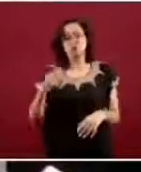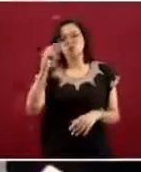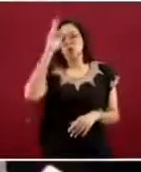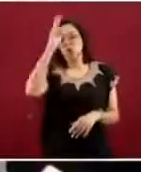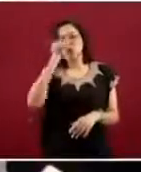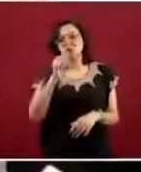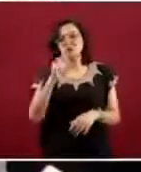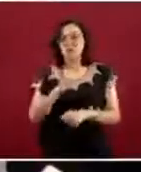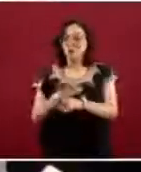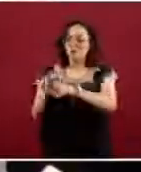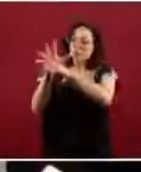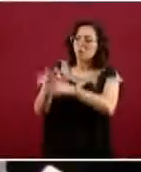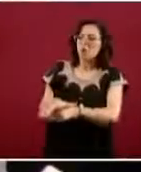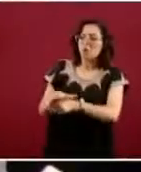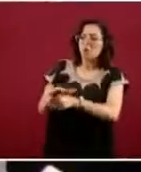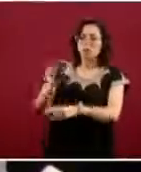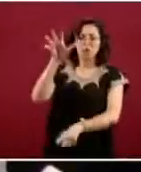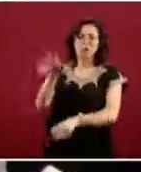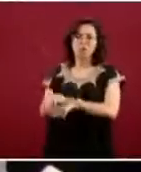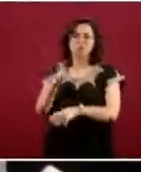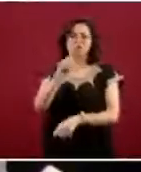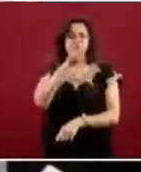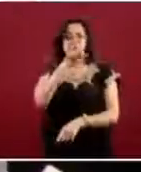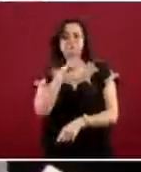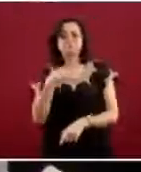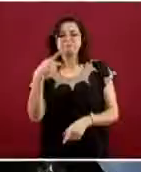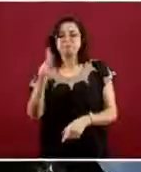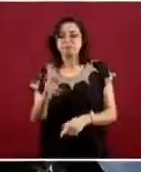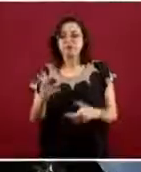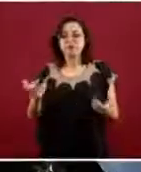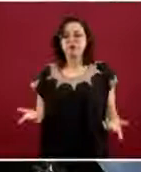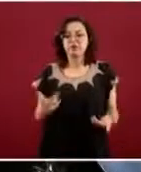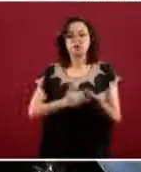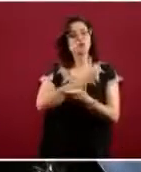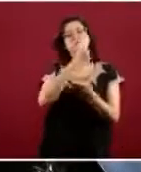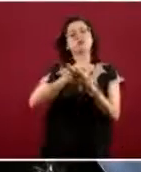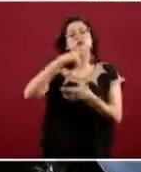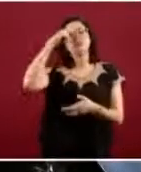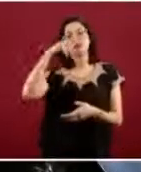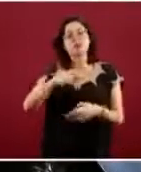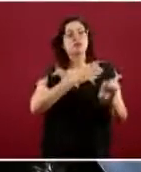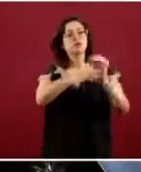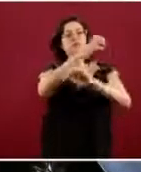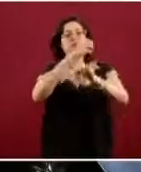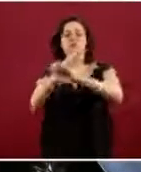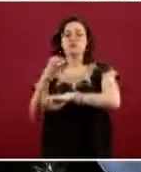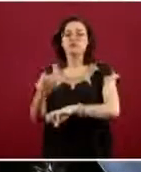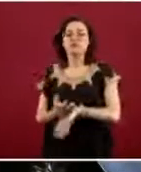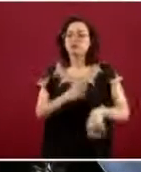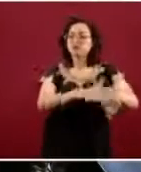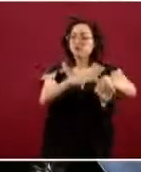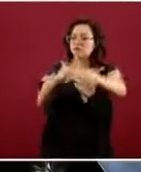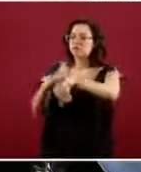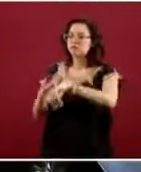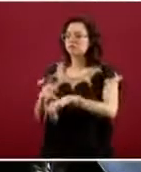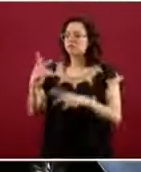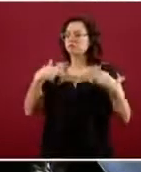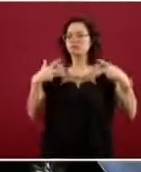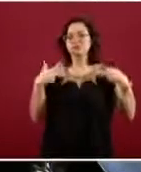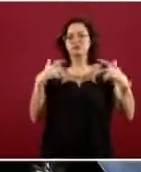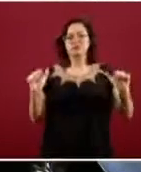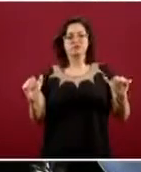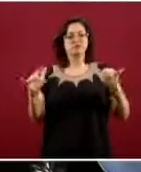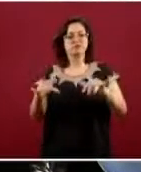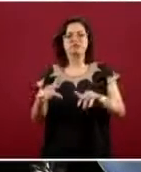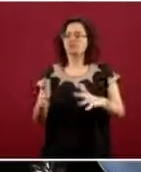la represión, pero sí que llamado le haría al gobierno de la capital, a los gobiernos estatales, para evitar este tipo de manifestaciones